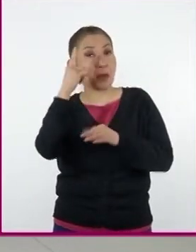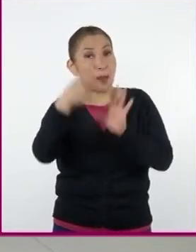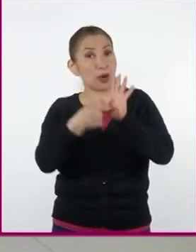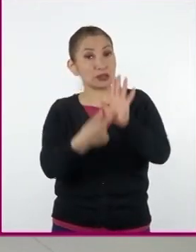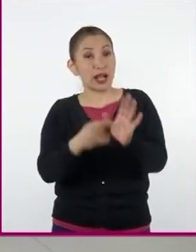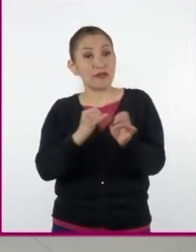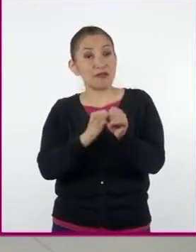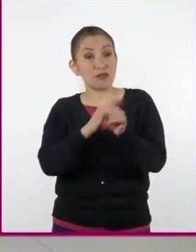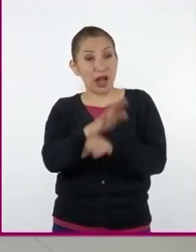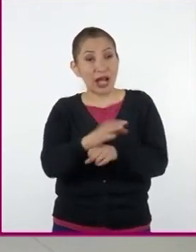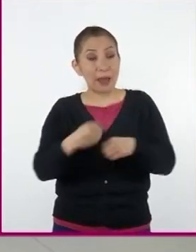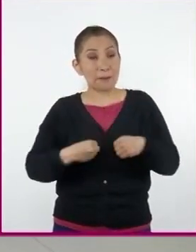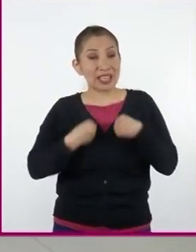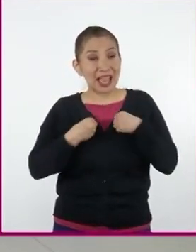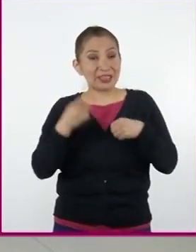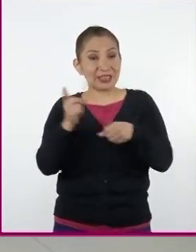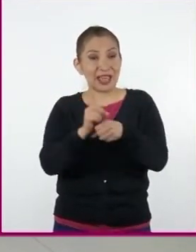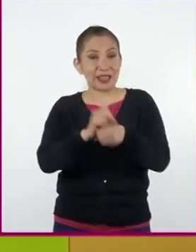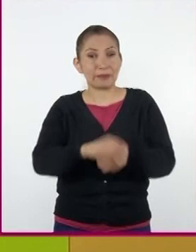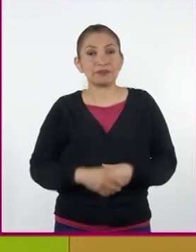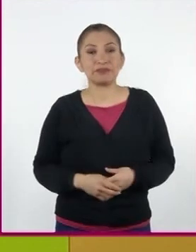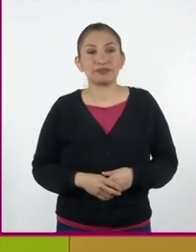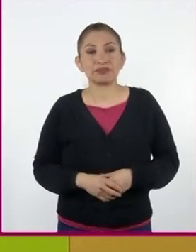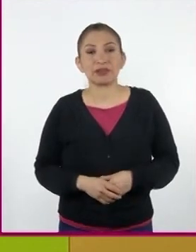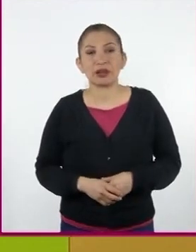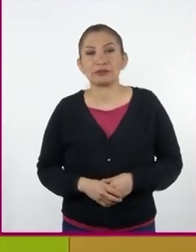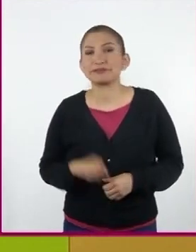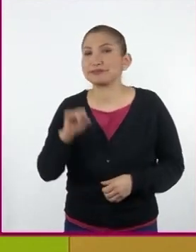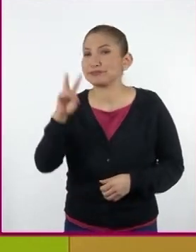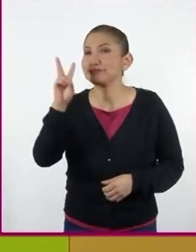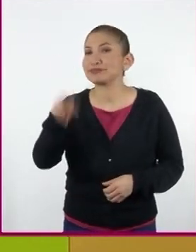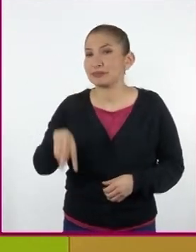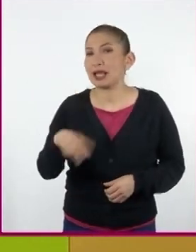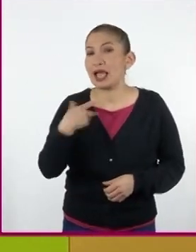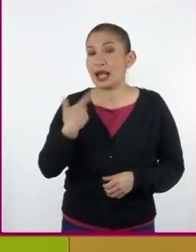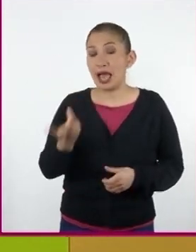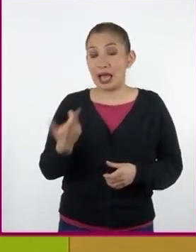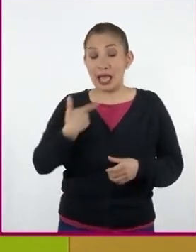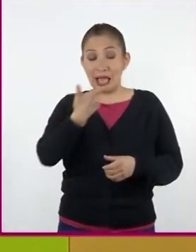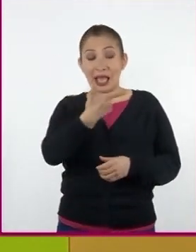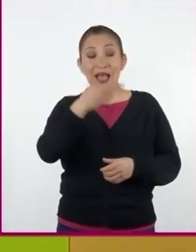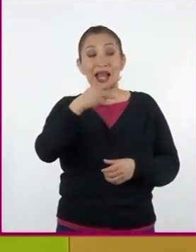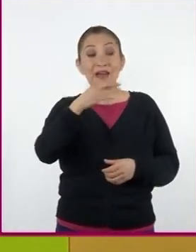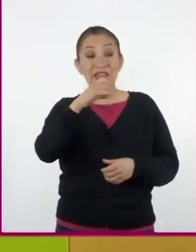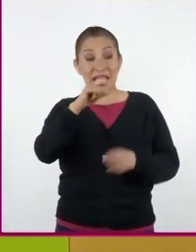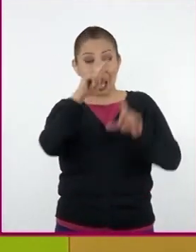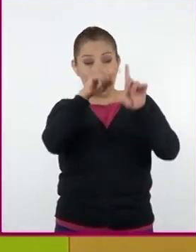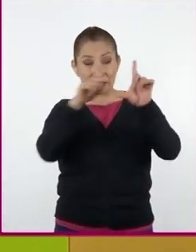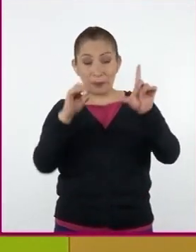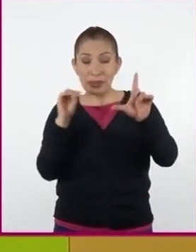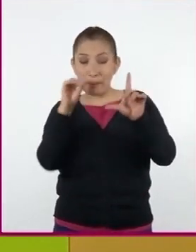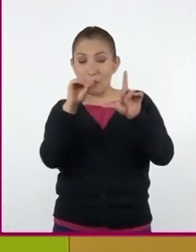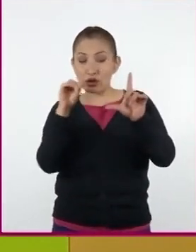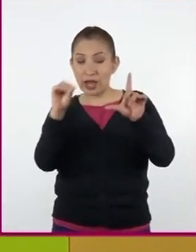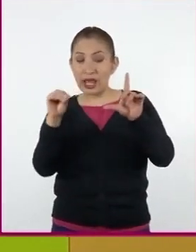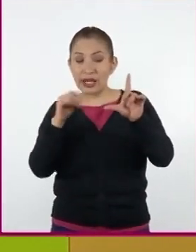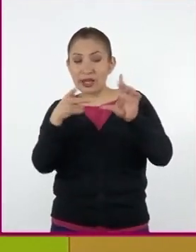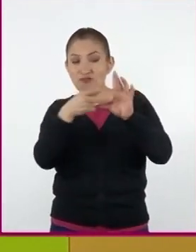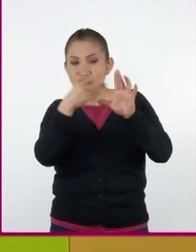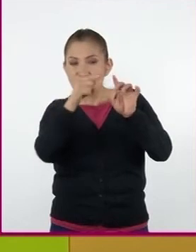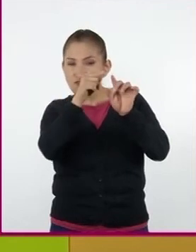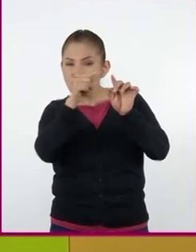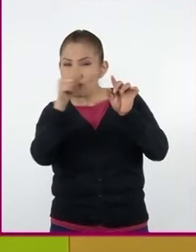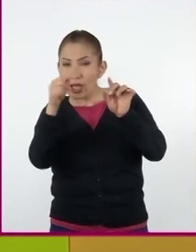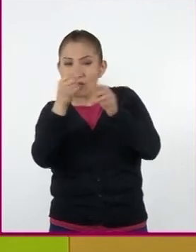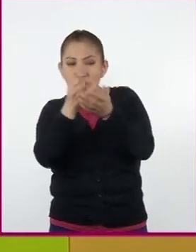representar información en la vida cotidiana. Sin duda, en las gráficas se pueden incluir variables y constantes que nos